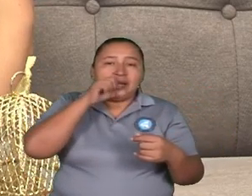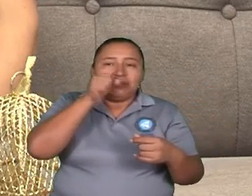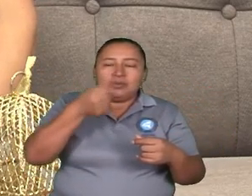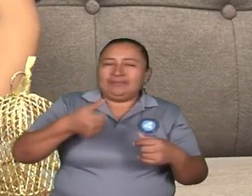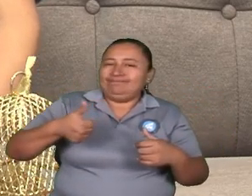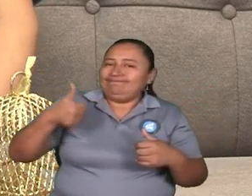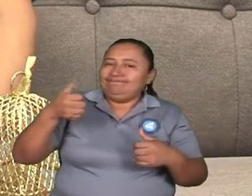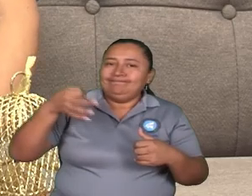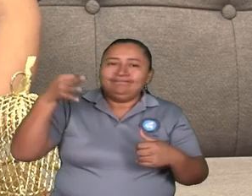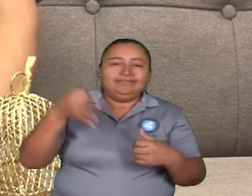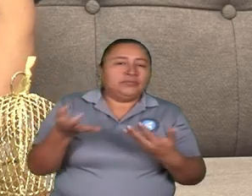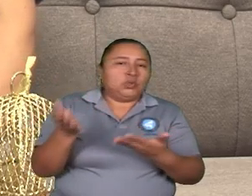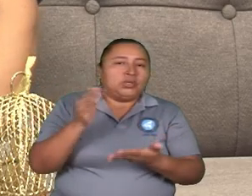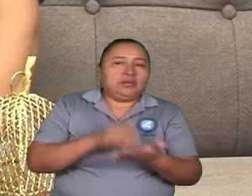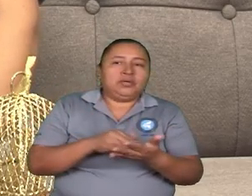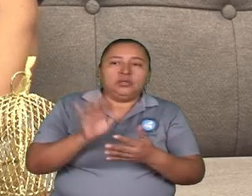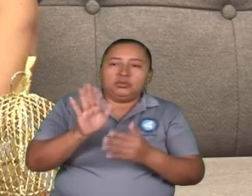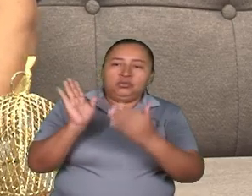asados riquísimos.